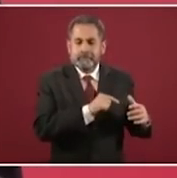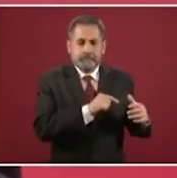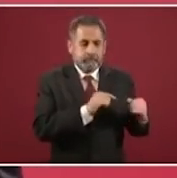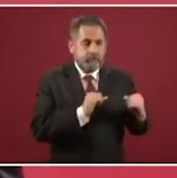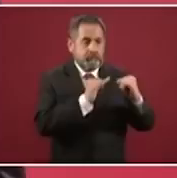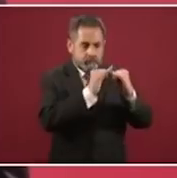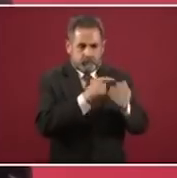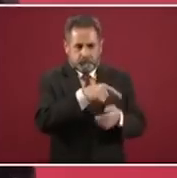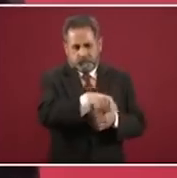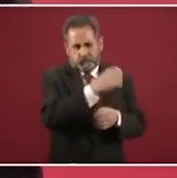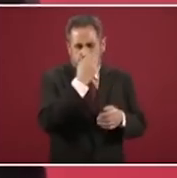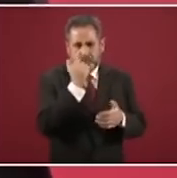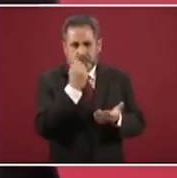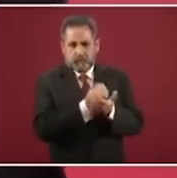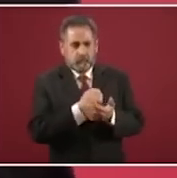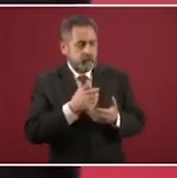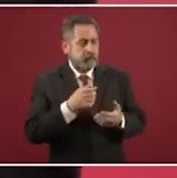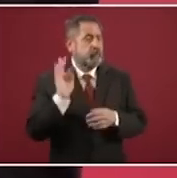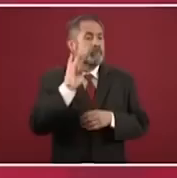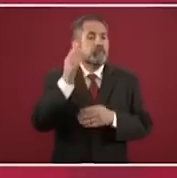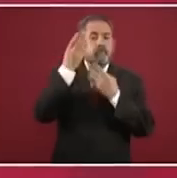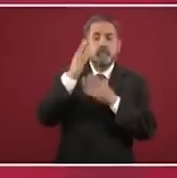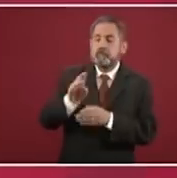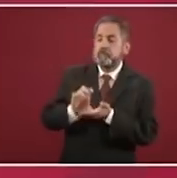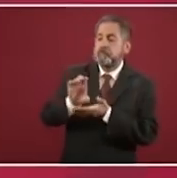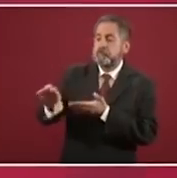institución, un fideicomiso.